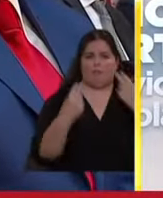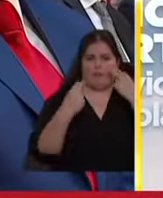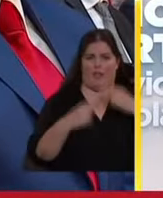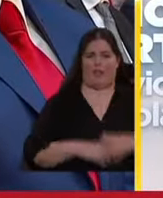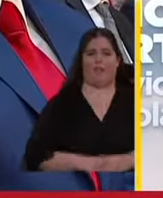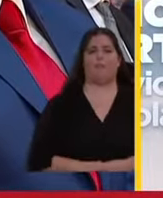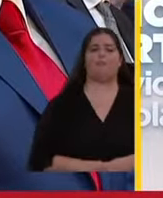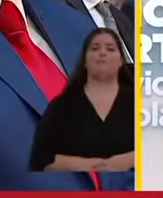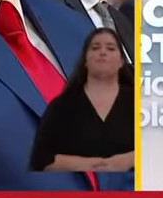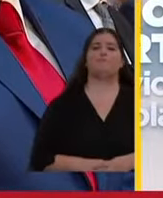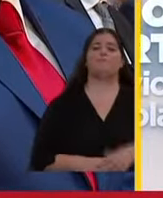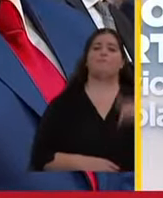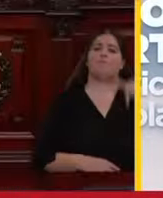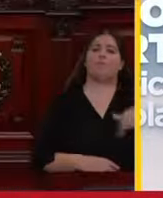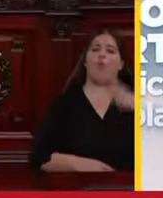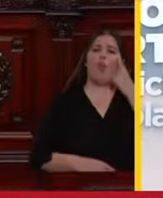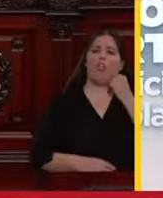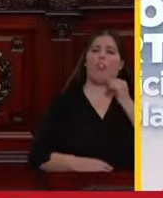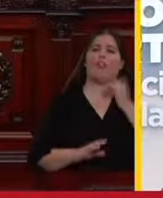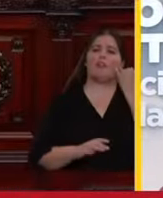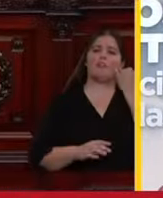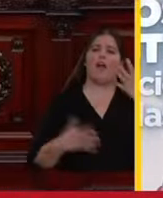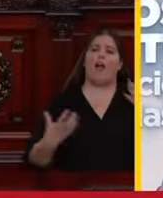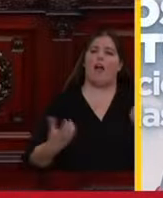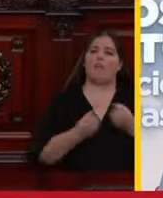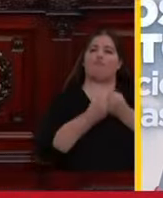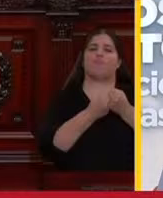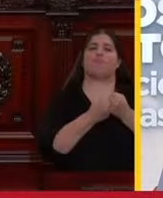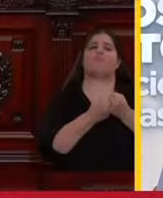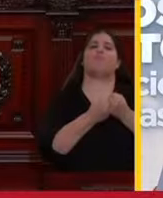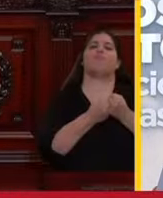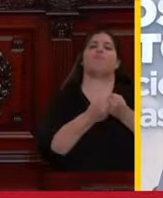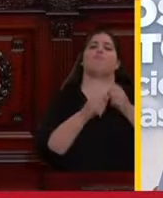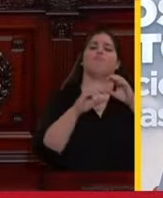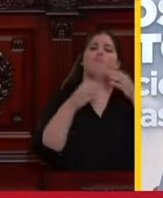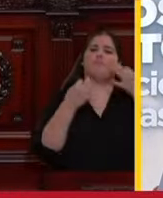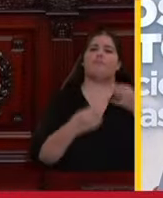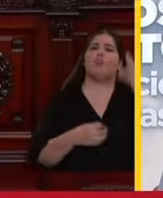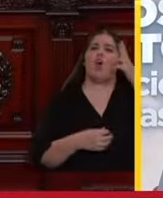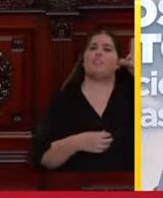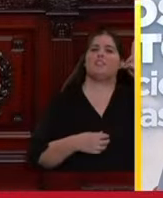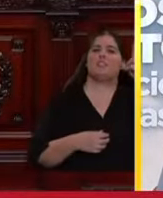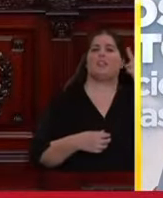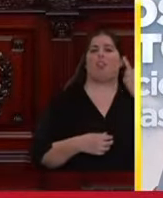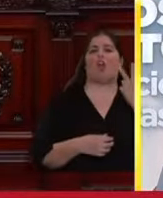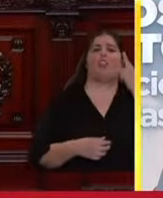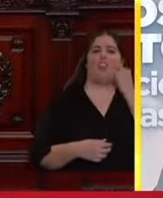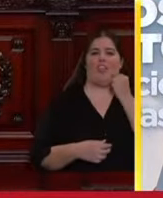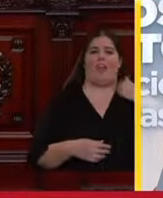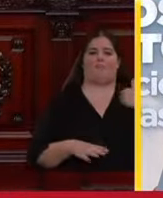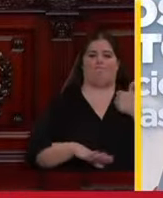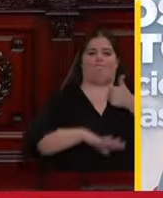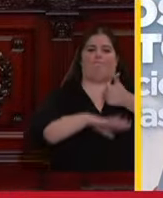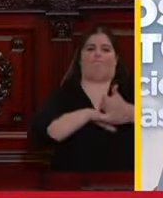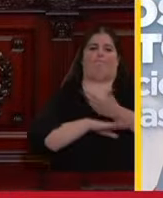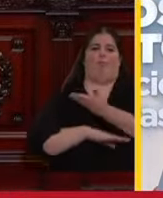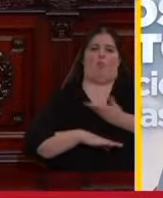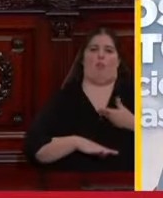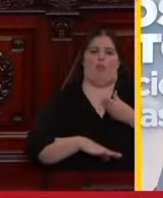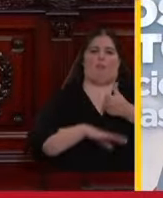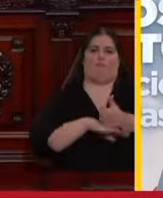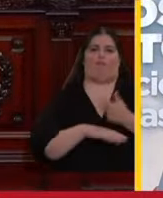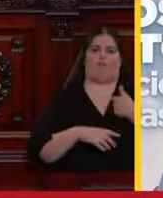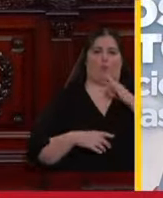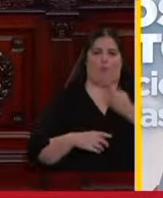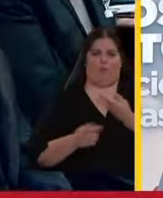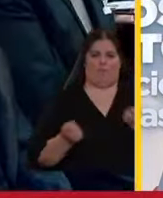¿Cómo andás, Luis? Bien, bien. Un placer saludarte. También lo voy a tutear porque es irresponsablemente joven el gobernador. ¿Me recordás